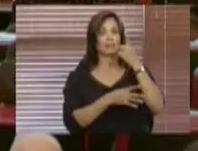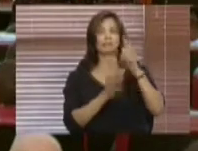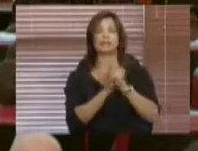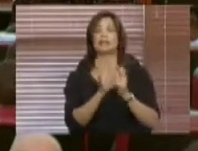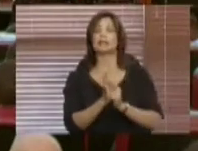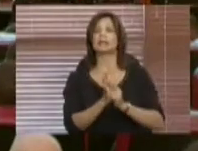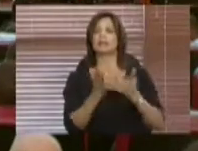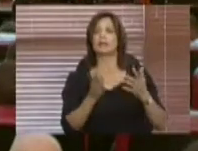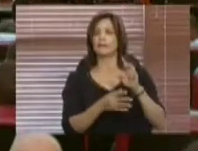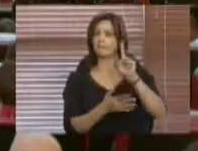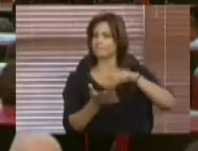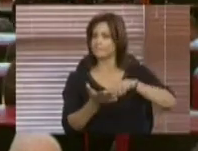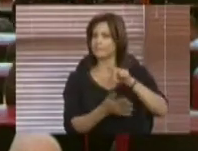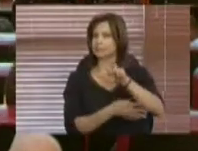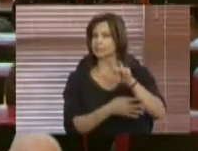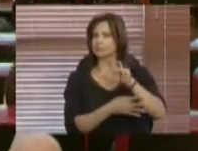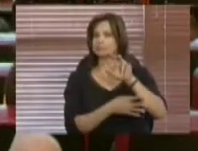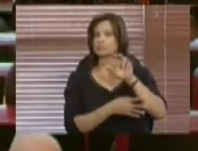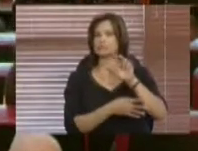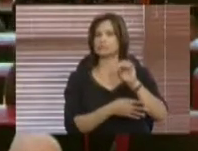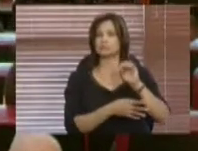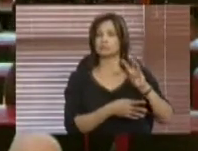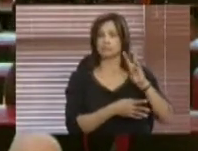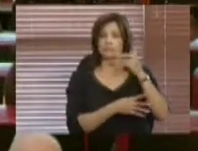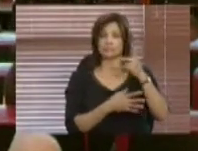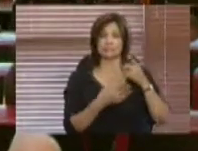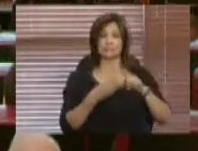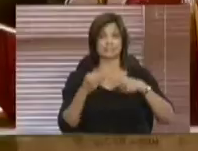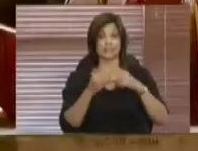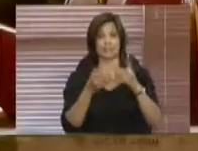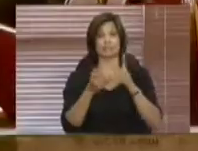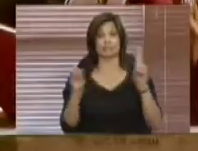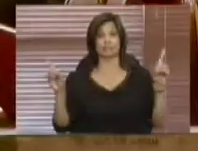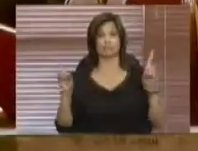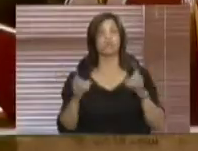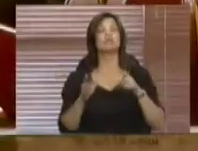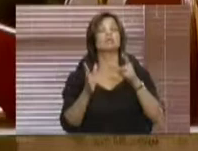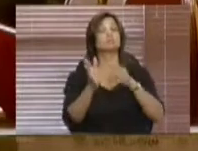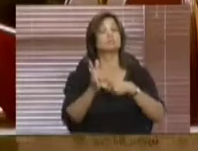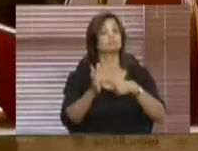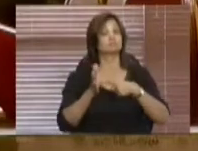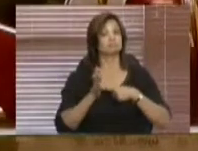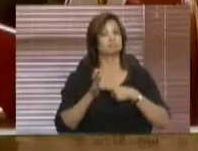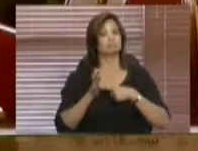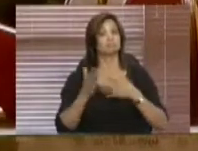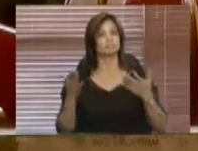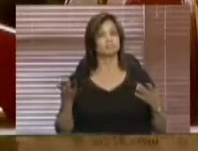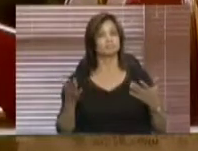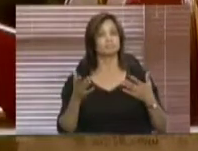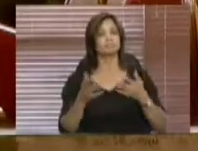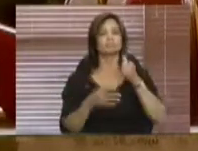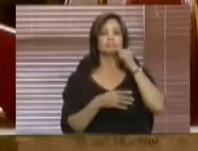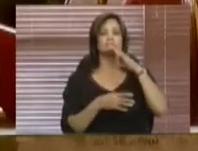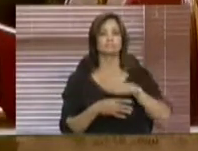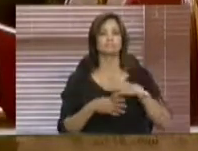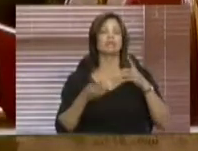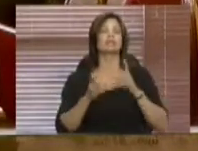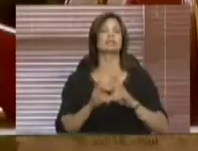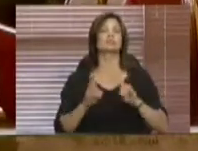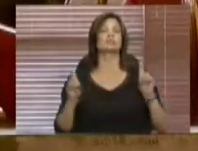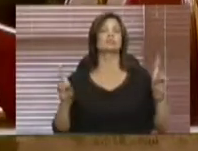ley 1306 bis sobre divorcio, que exigía a la mujer